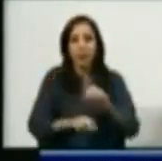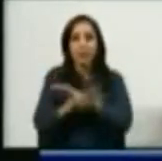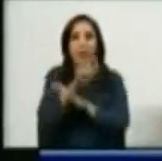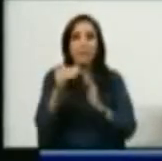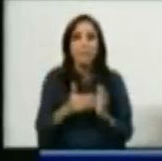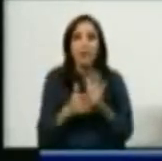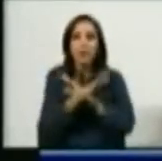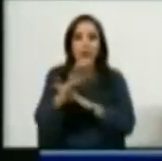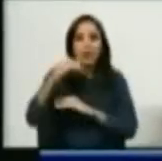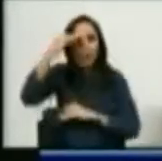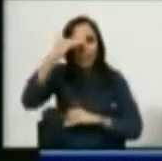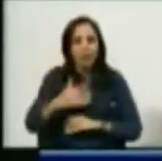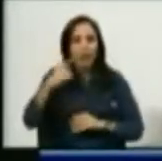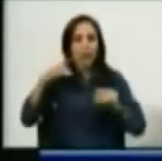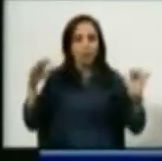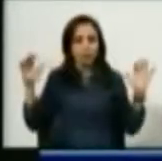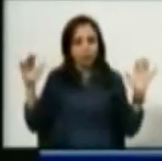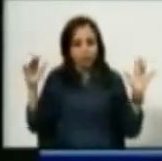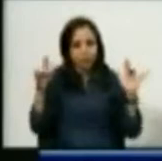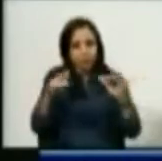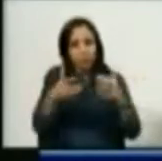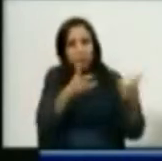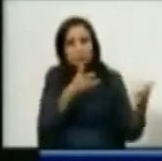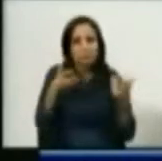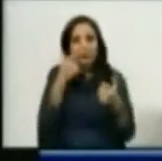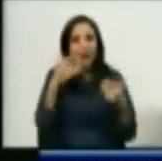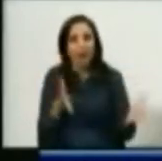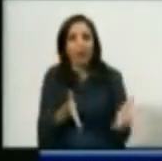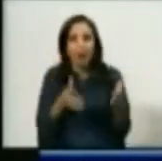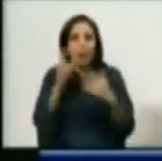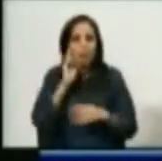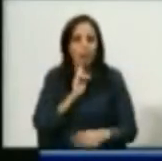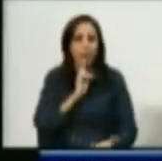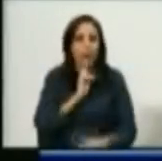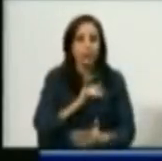realistas que estaban bajo el mando del brigadier José Ceballos